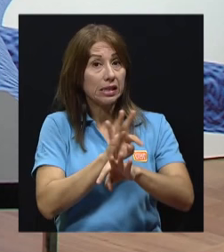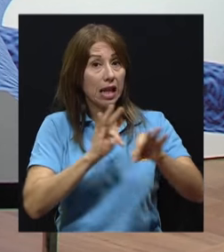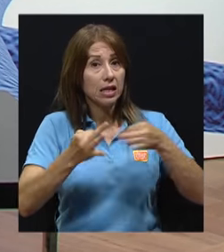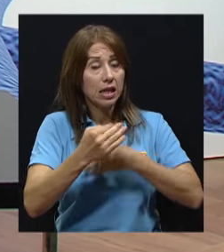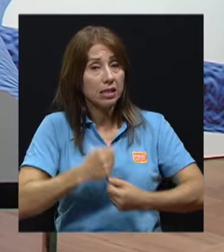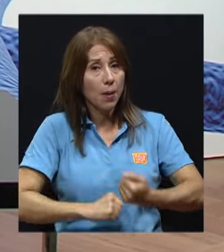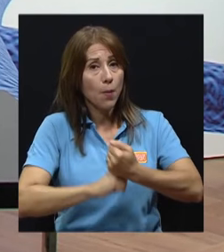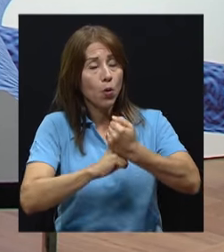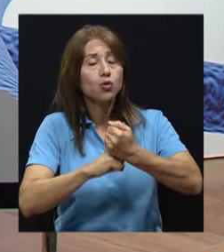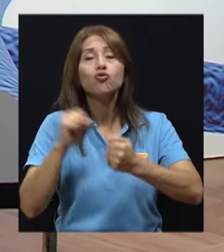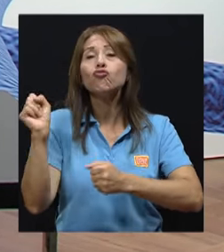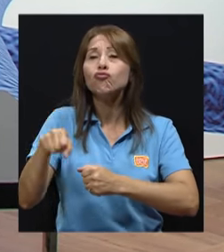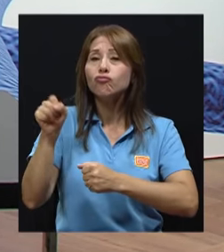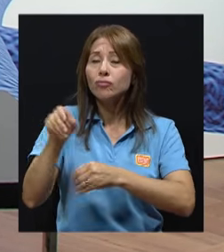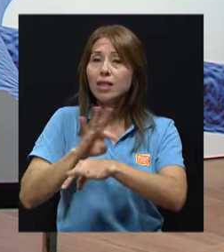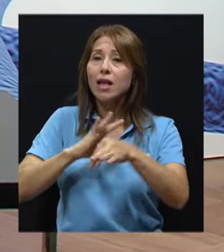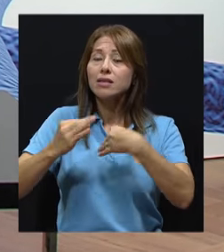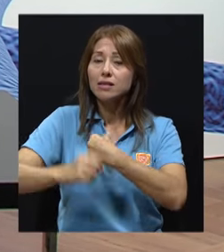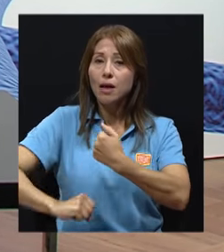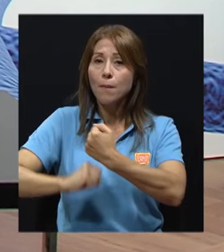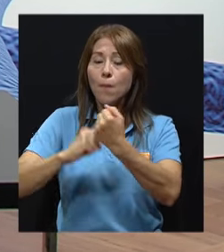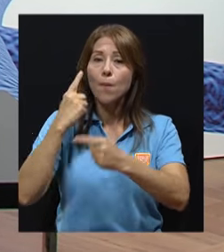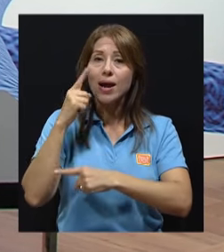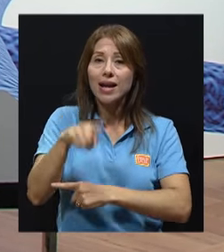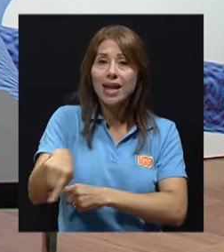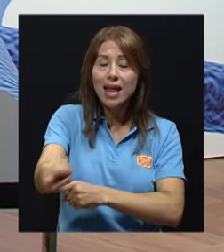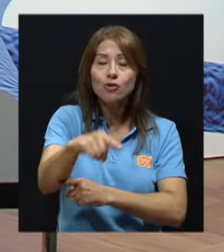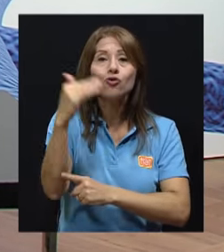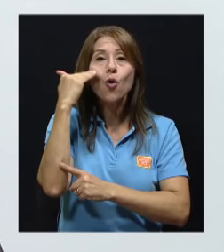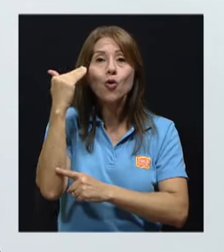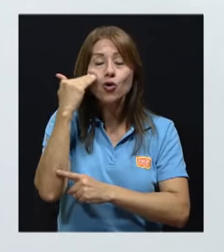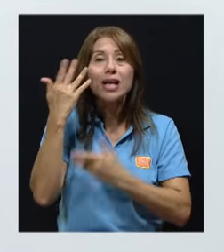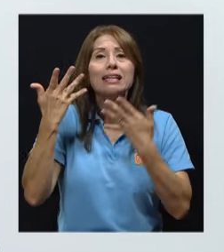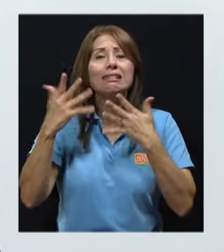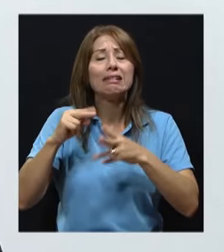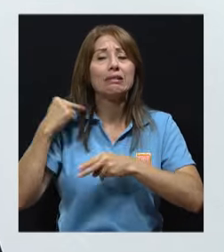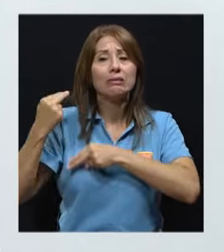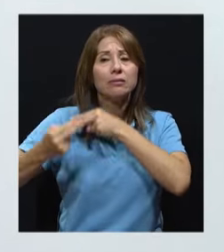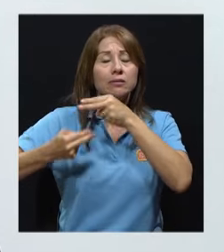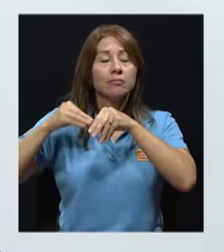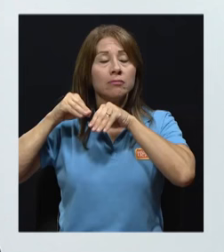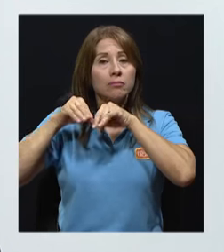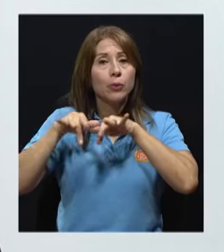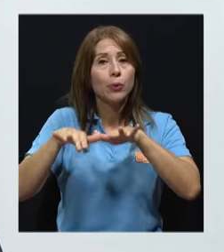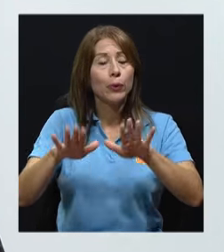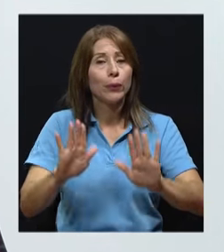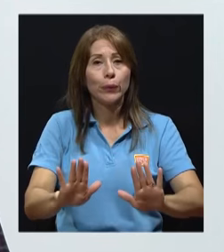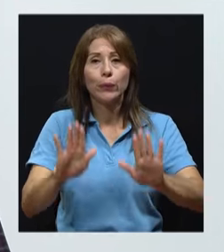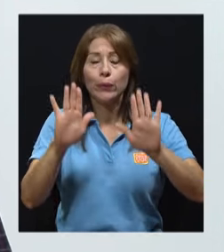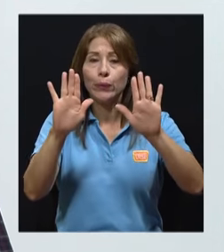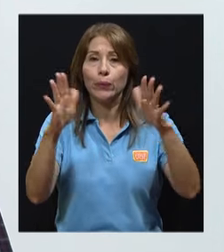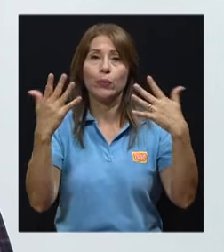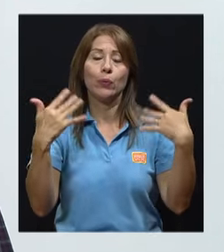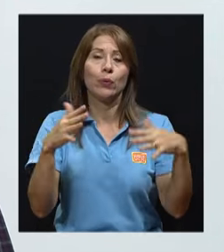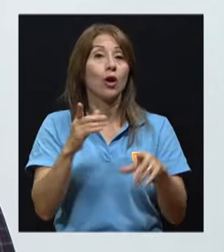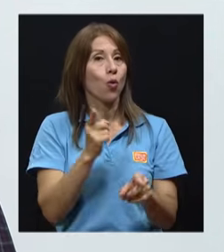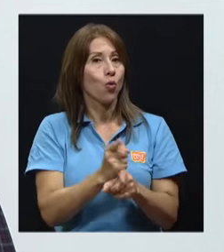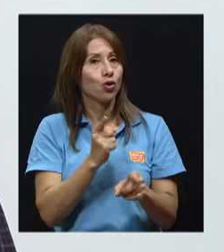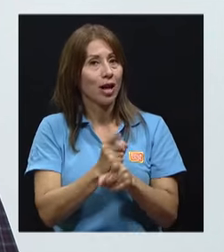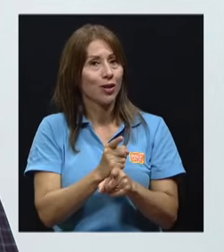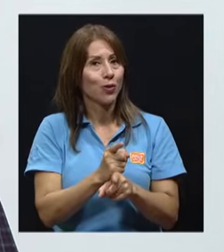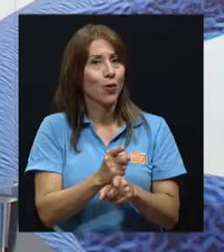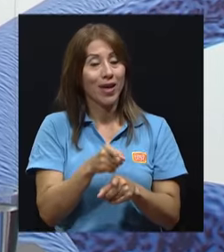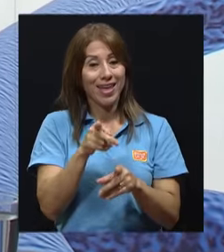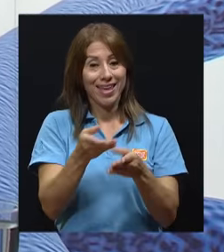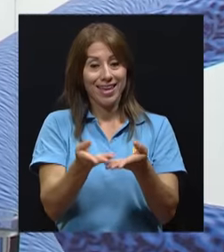talleres de apoyo prácticamente talleres de apoyo para que ellos conozcan que hay un legado impresionante correcto que y que